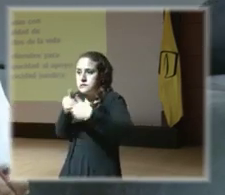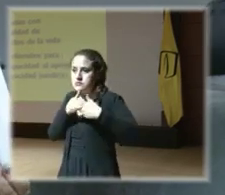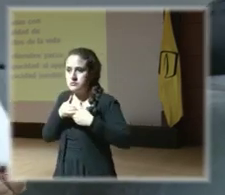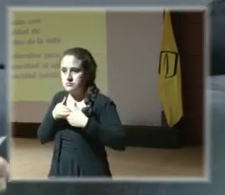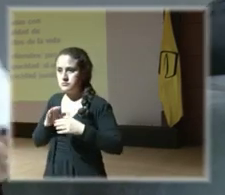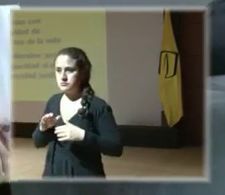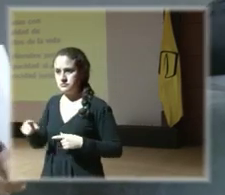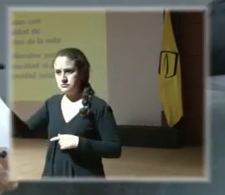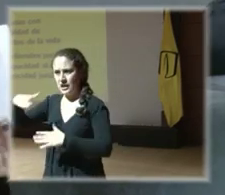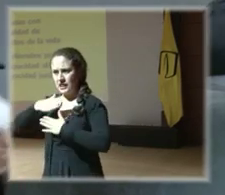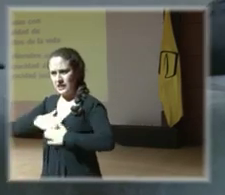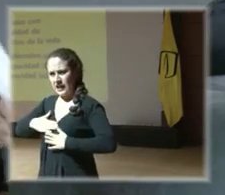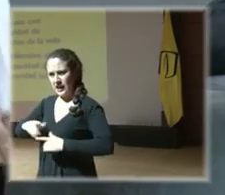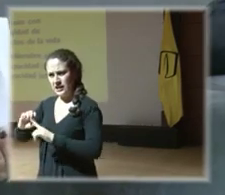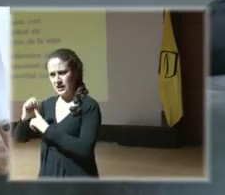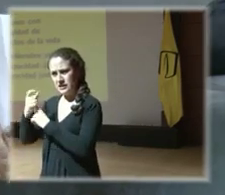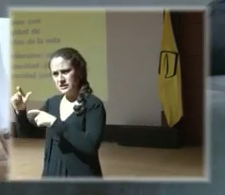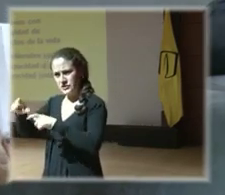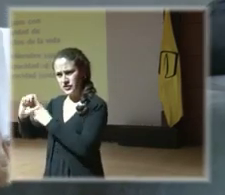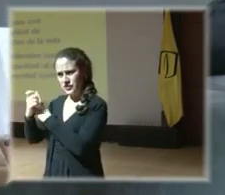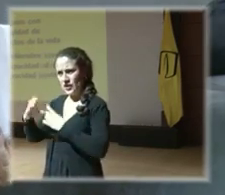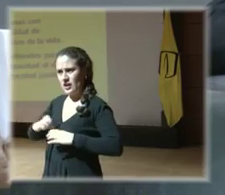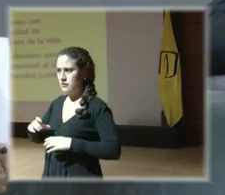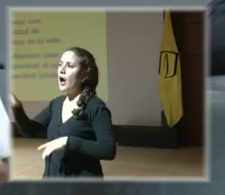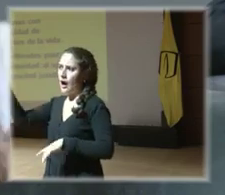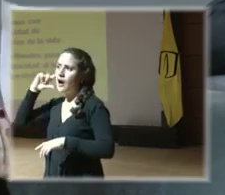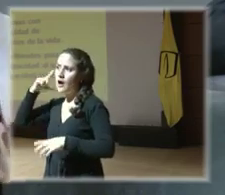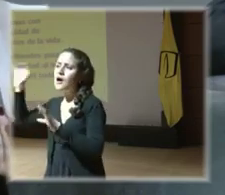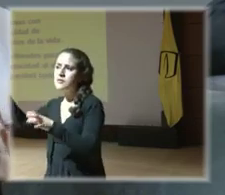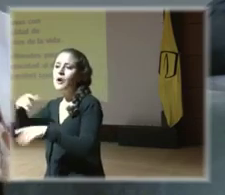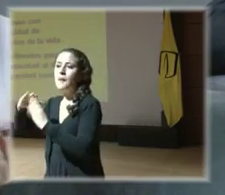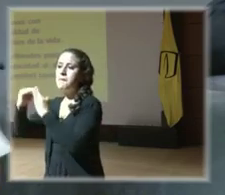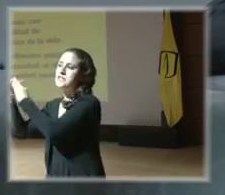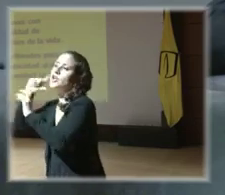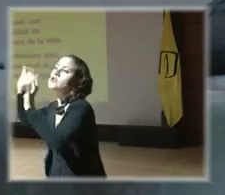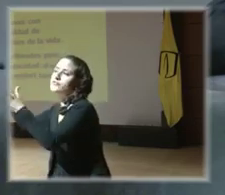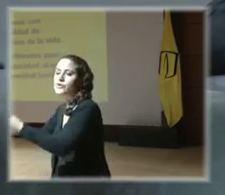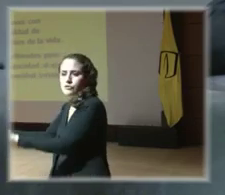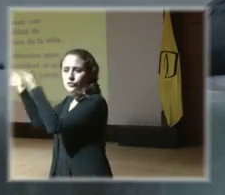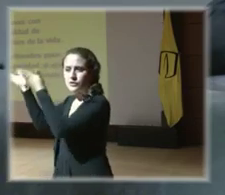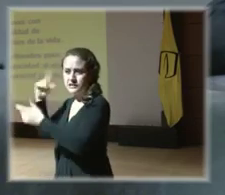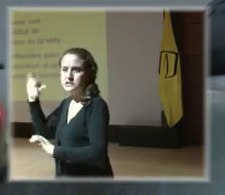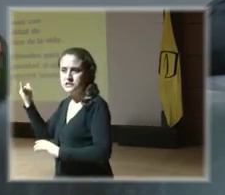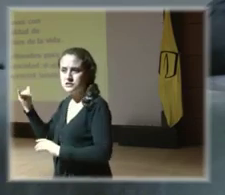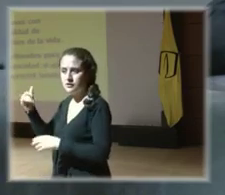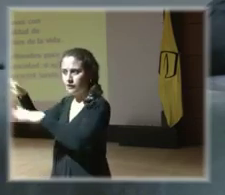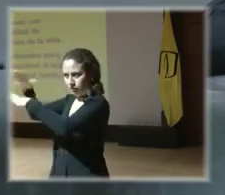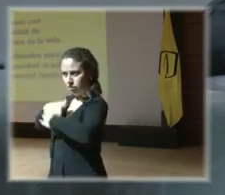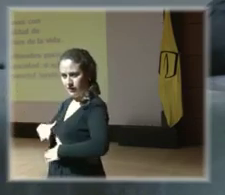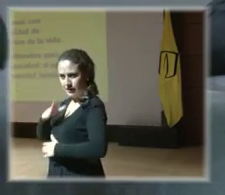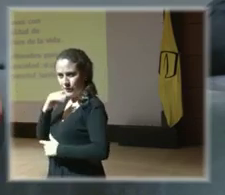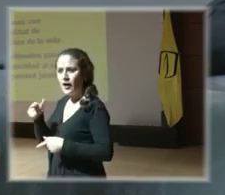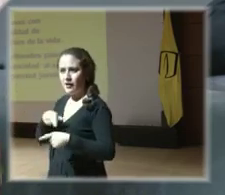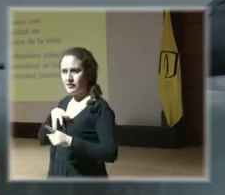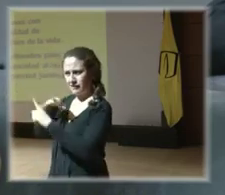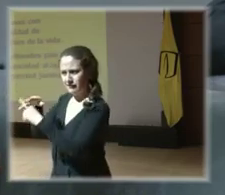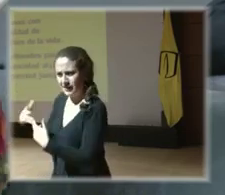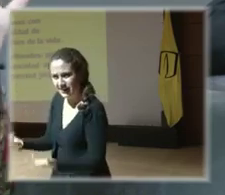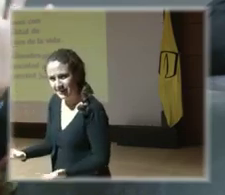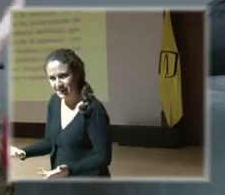Tranquilidad ciudadana, ¿eso qué es? Que le suba el volumen el vecino, ¿sí? Eso es tranquilidad ciudadana. Entonces, es un lenguaje